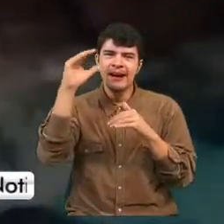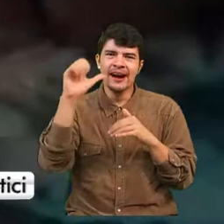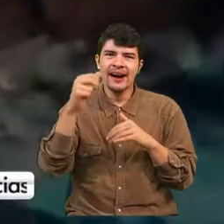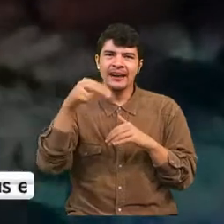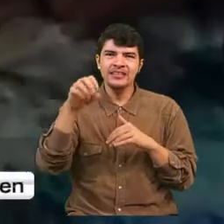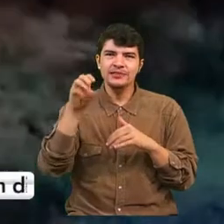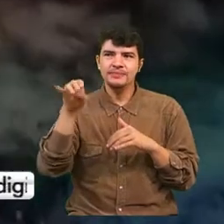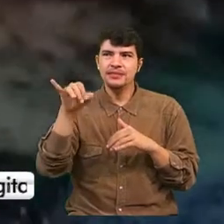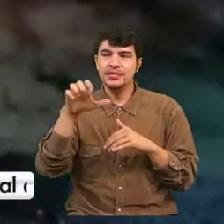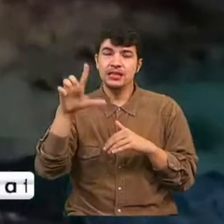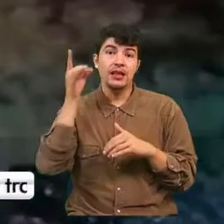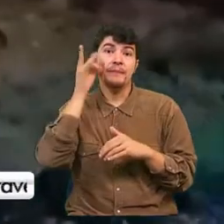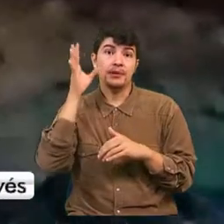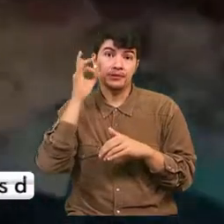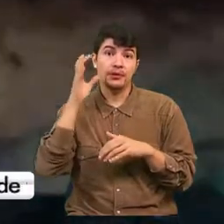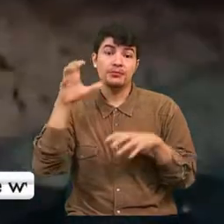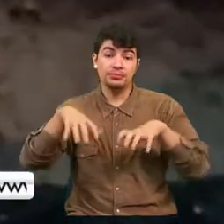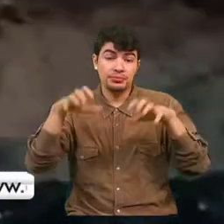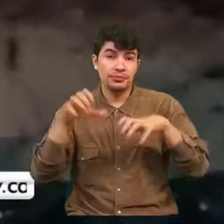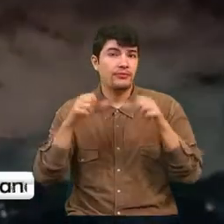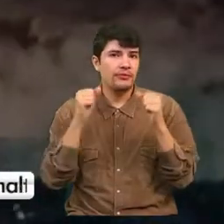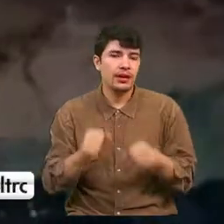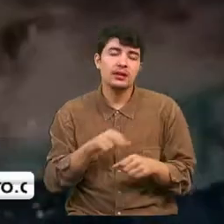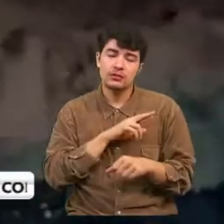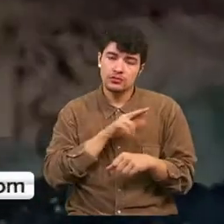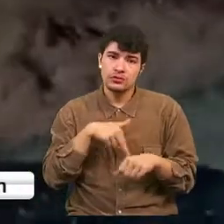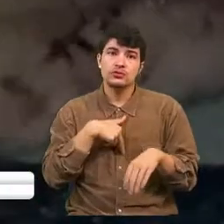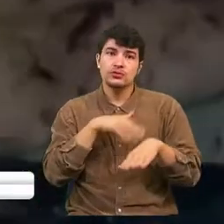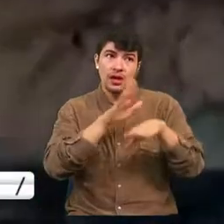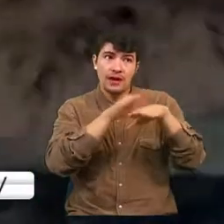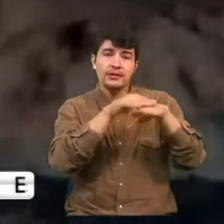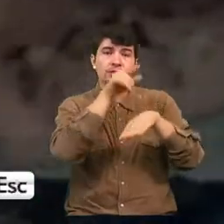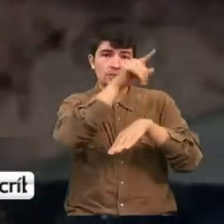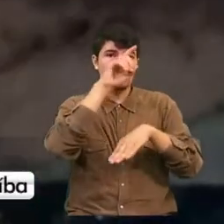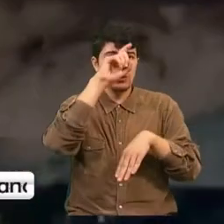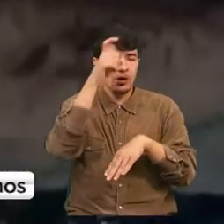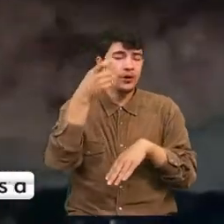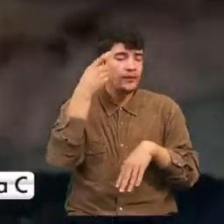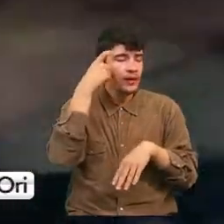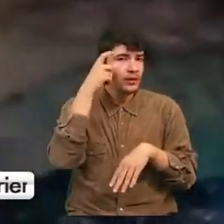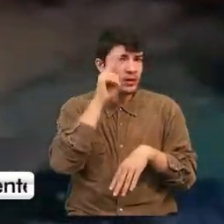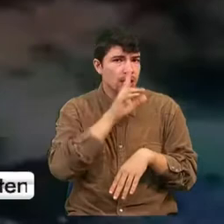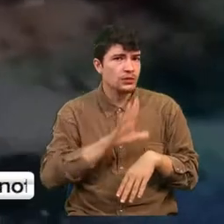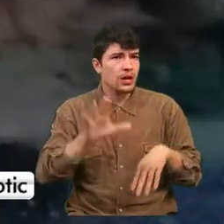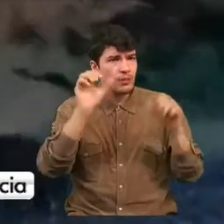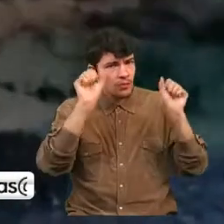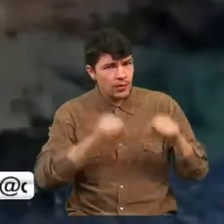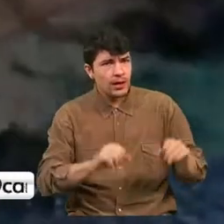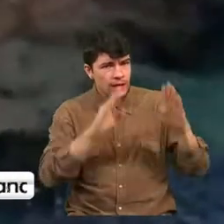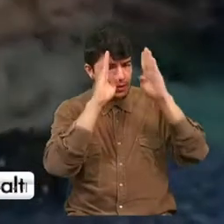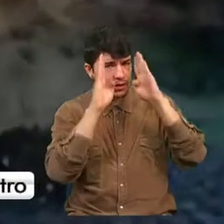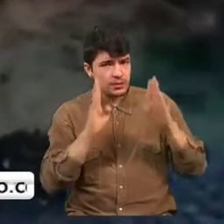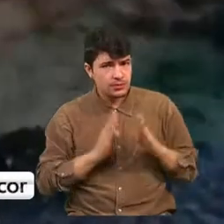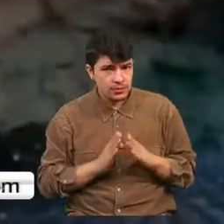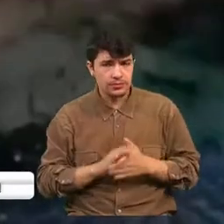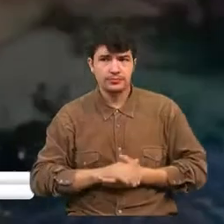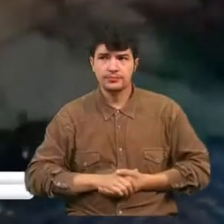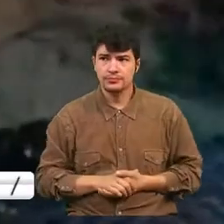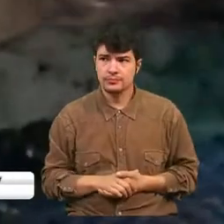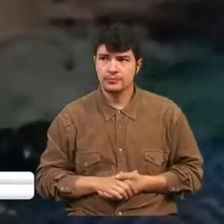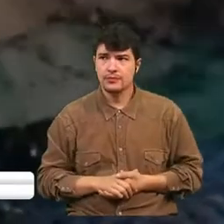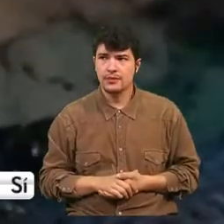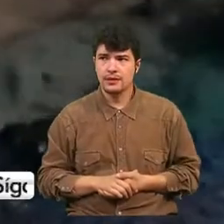que en una posible inundación, eso ya se lo hemos alertado al gobierno nacional para que después el gobierno nacional no tome represalias como lo